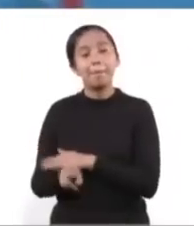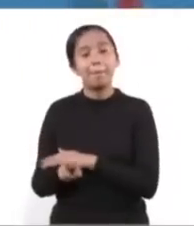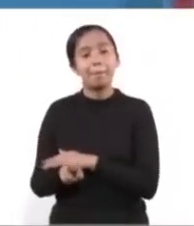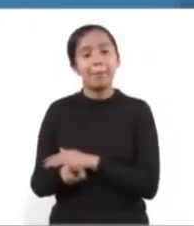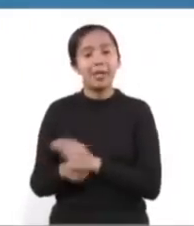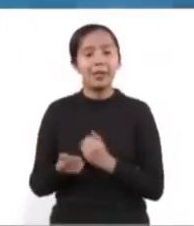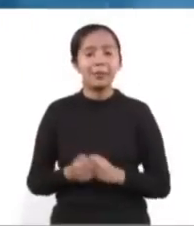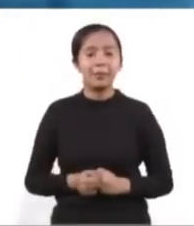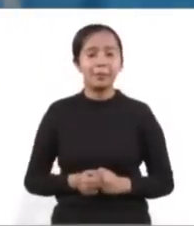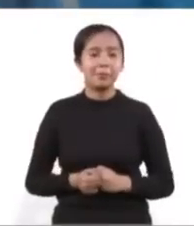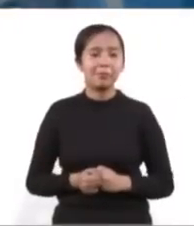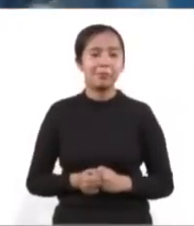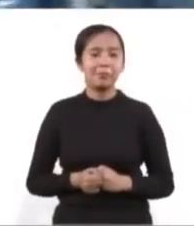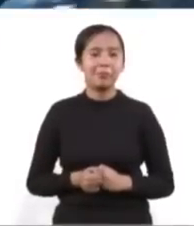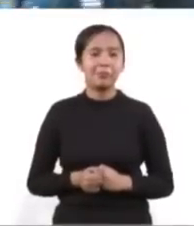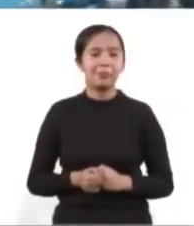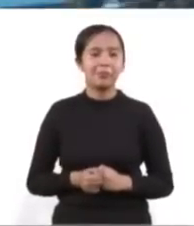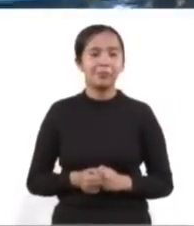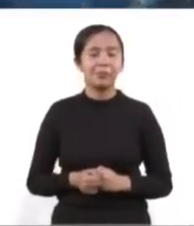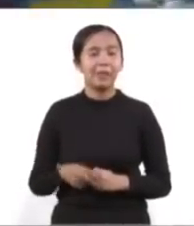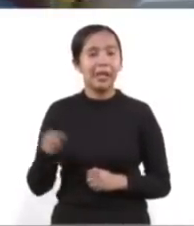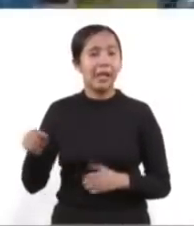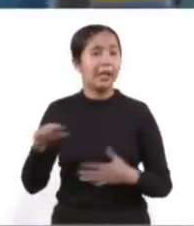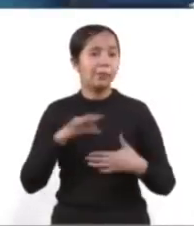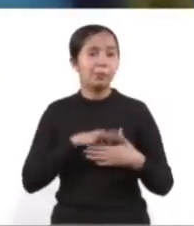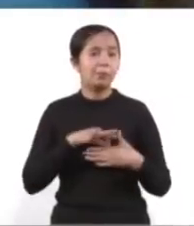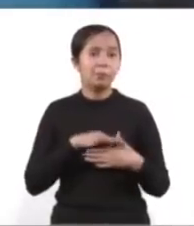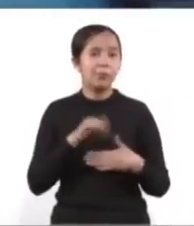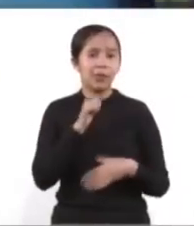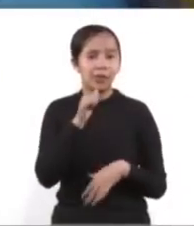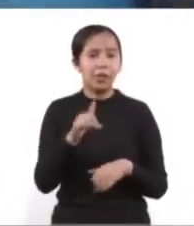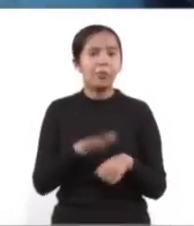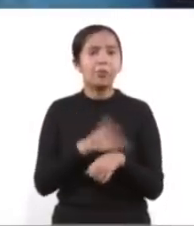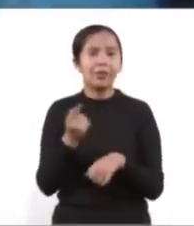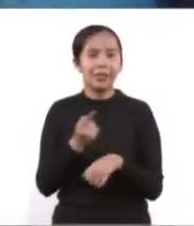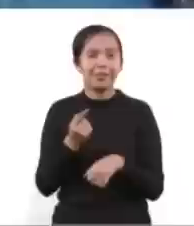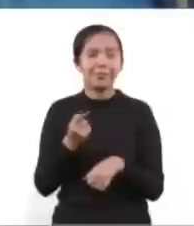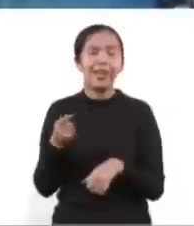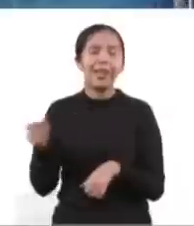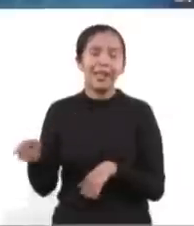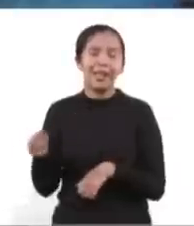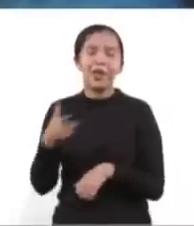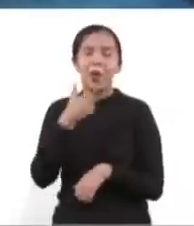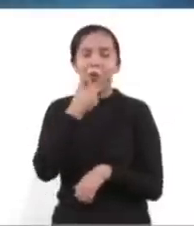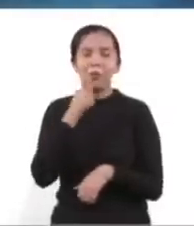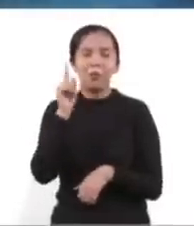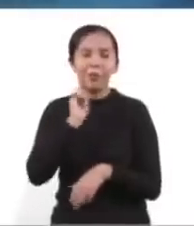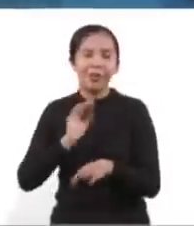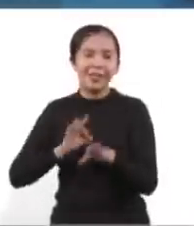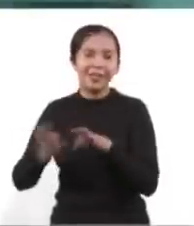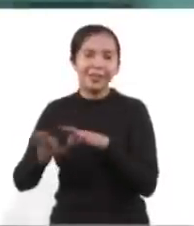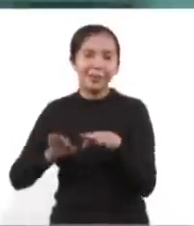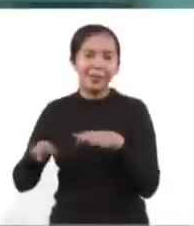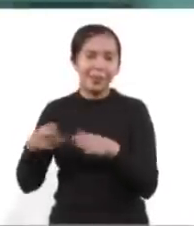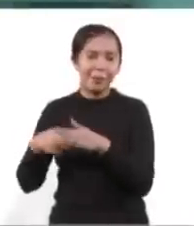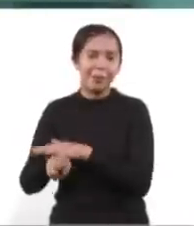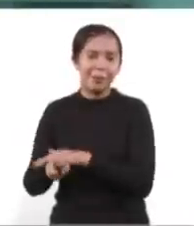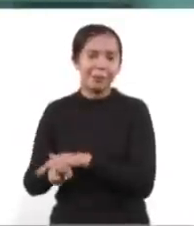verdad, no se han atrevido a privatizarlo por los trabajadores del metro de la Ciudad de México.